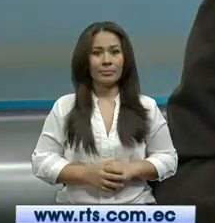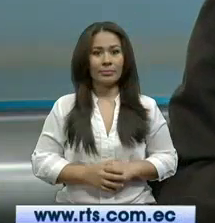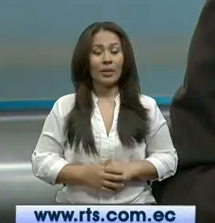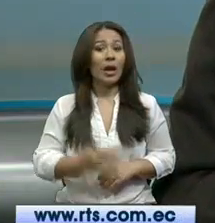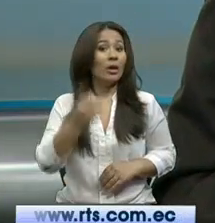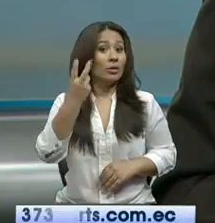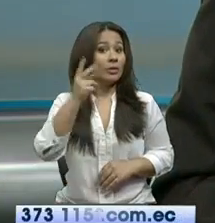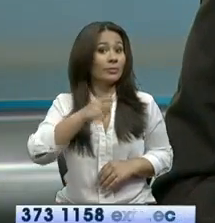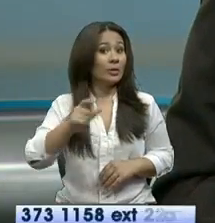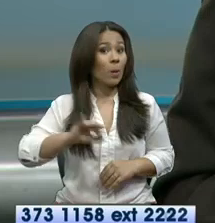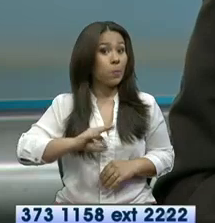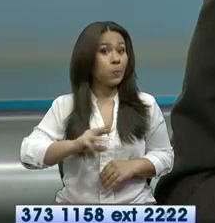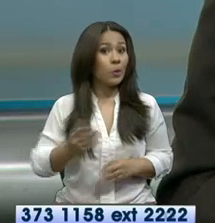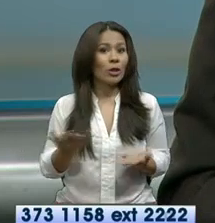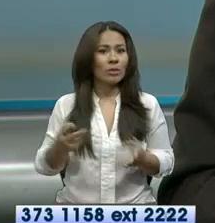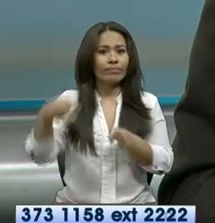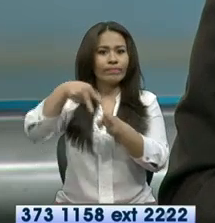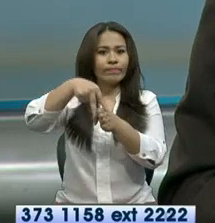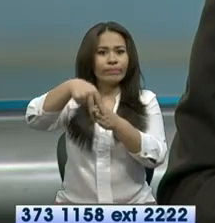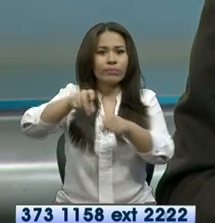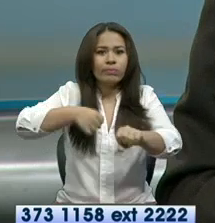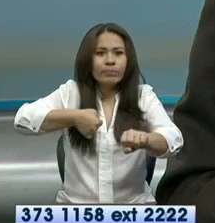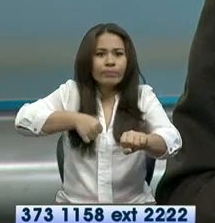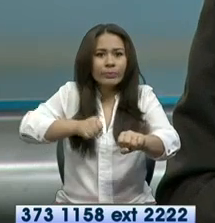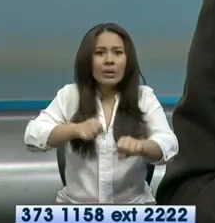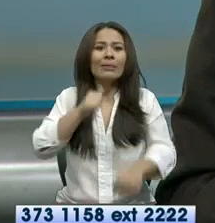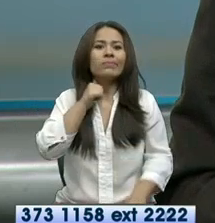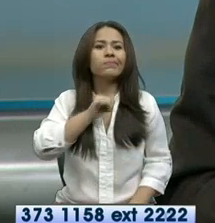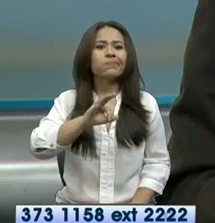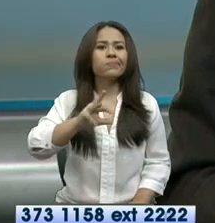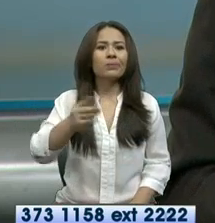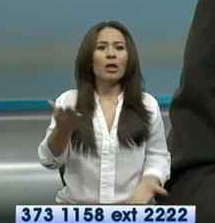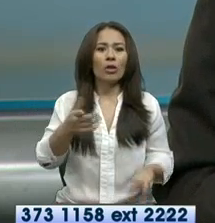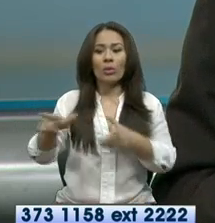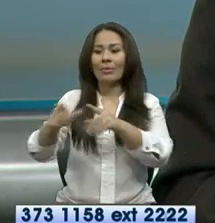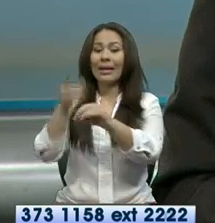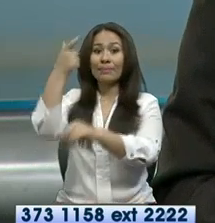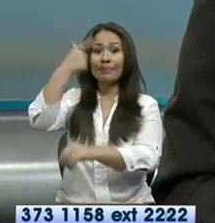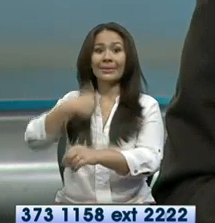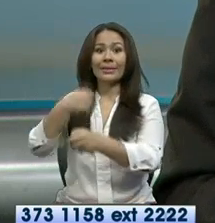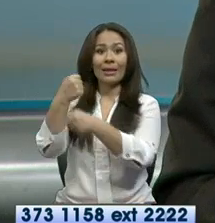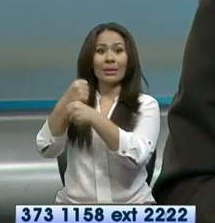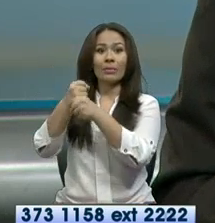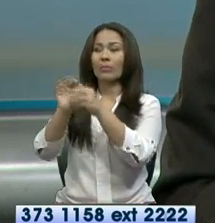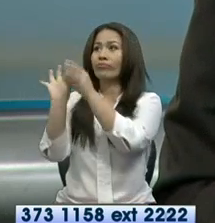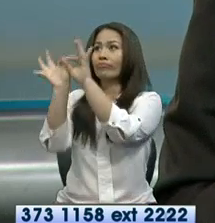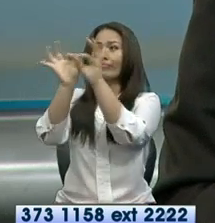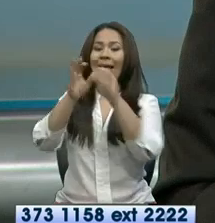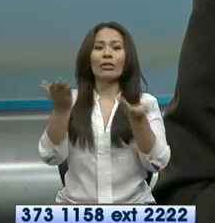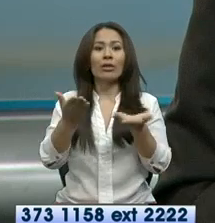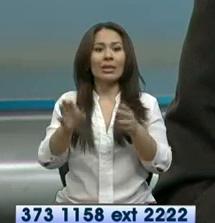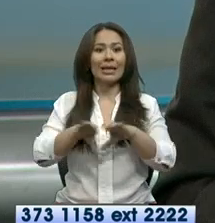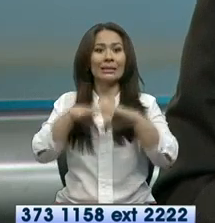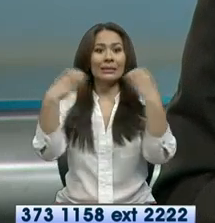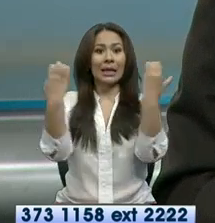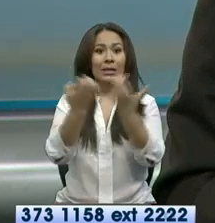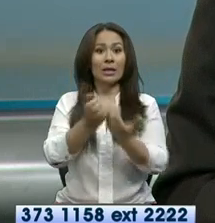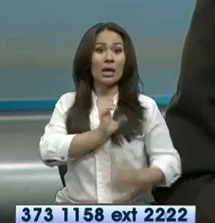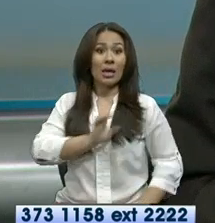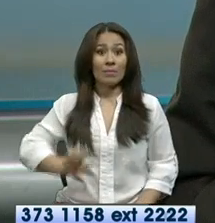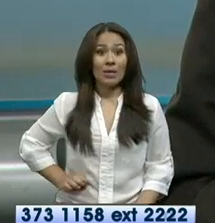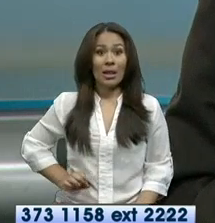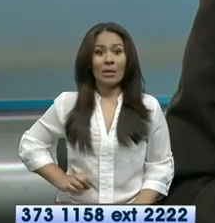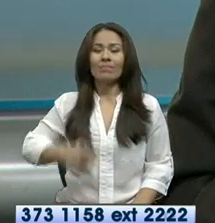Dos antisociales a bordo de una motocicleta asaltaron a los obreros que trabajan en la remodelación del estadio George Capo en el sur de Guayaquil. El